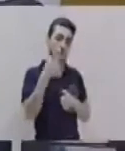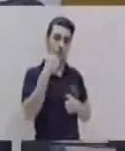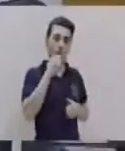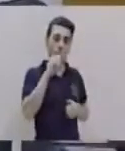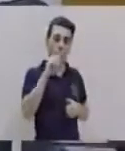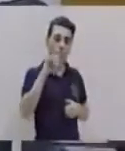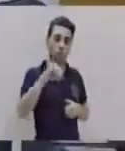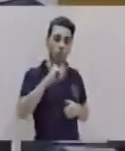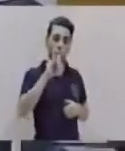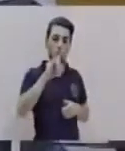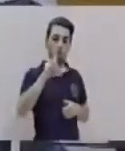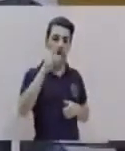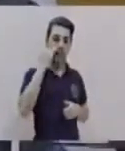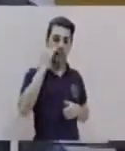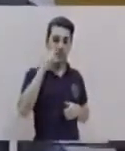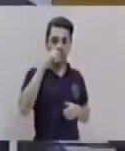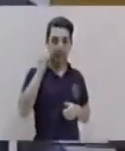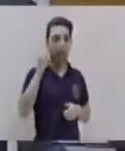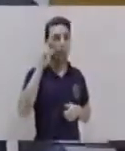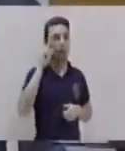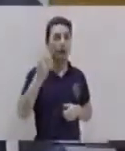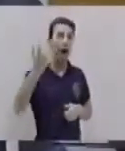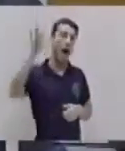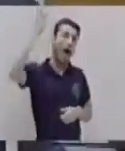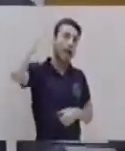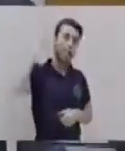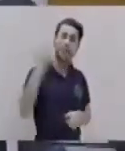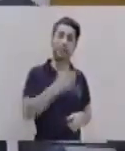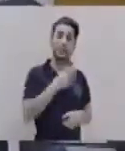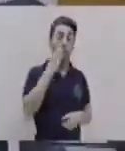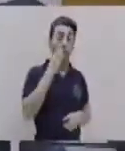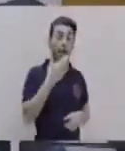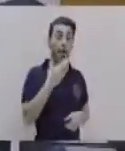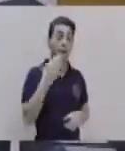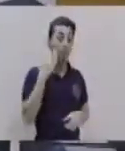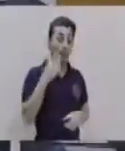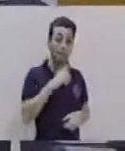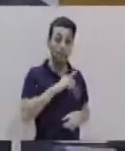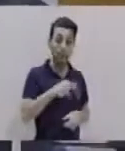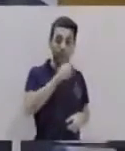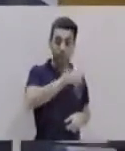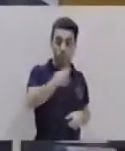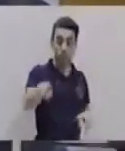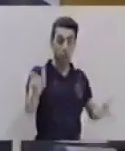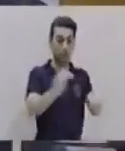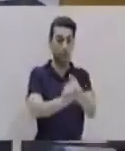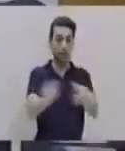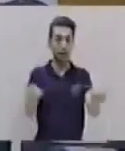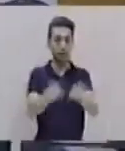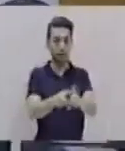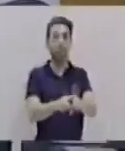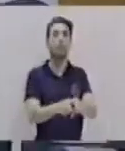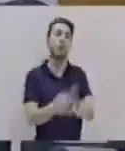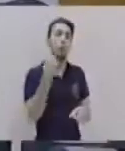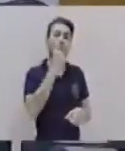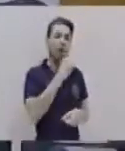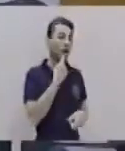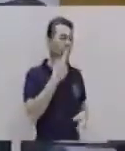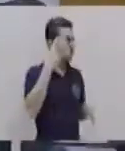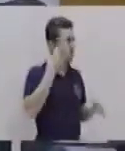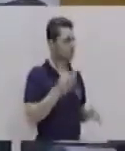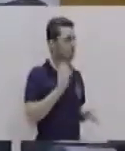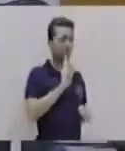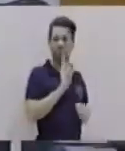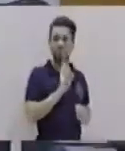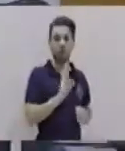tiempos los padres decidían con quién te tenías que casar. Claro, Entonces, era más obligado, ¿verdad? en este caso, Julieta no seleccionó casarse con él, sino que fue